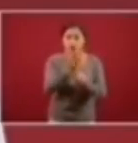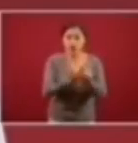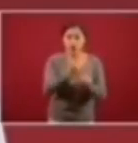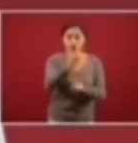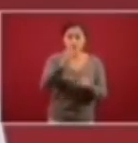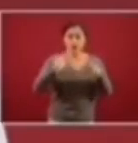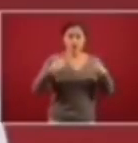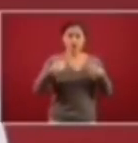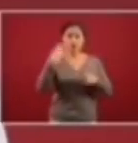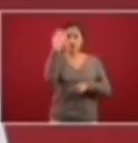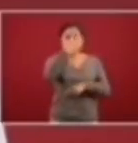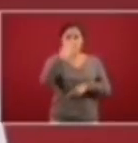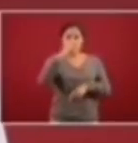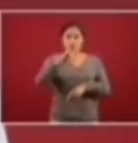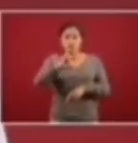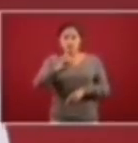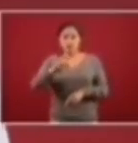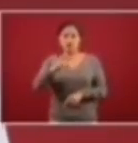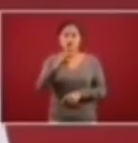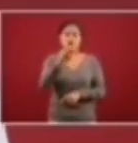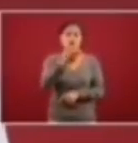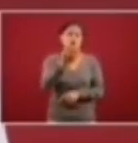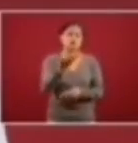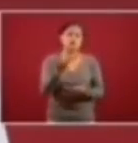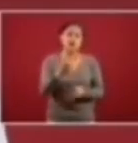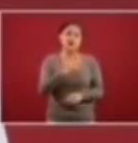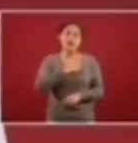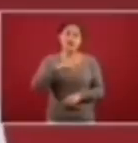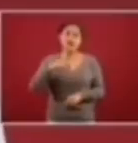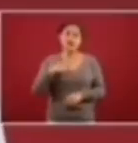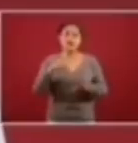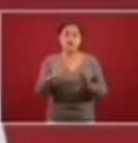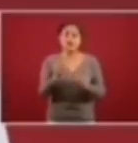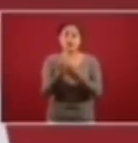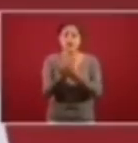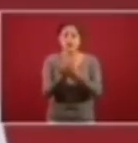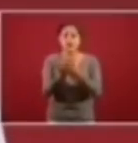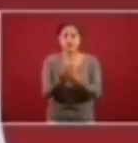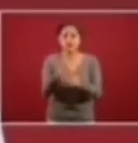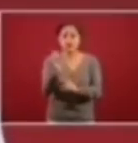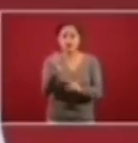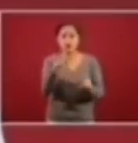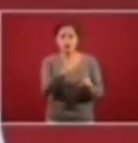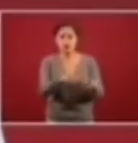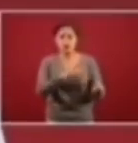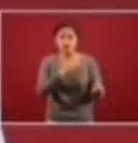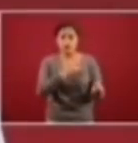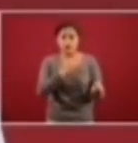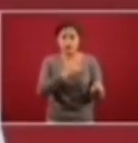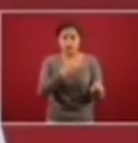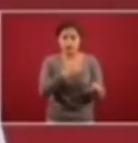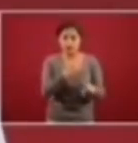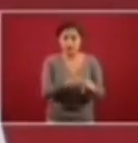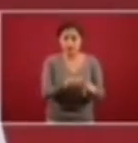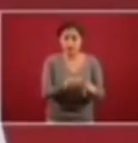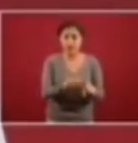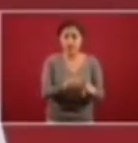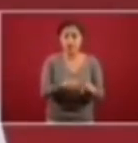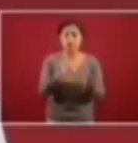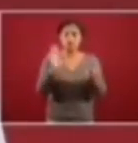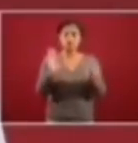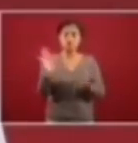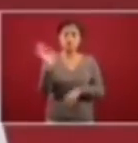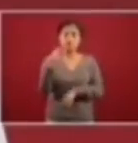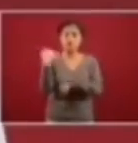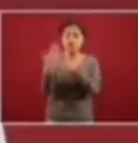humano, tiene un rendimiento muy bajo en la medida en que la persona sea asintomática. Desde luego, si fuera el caso que el licenciado